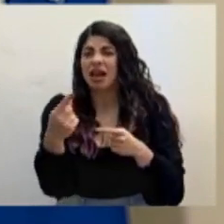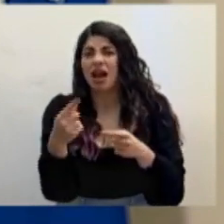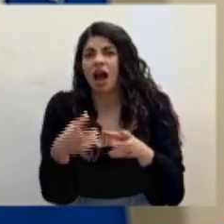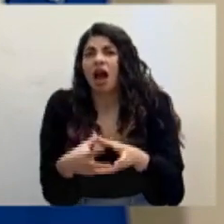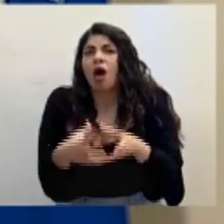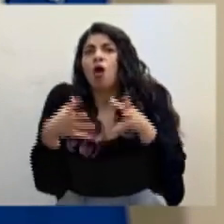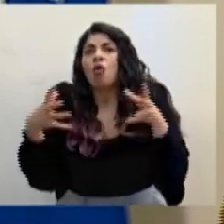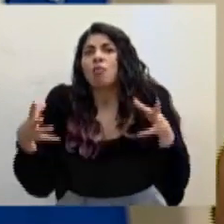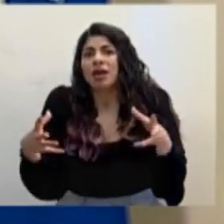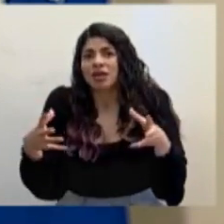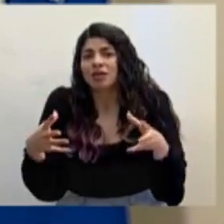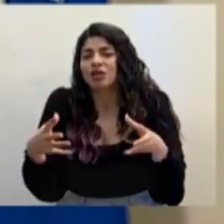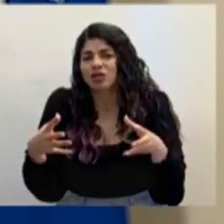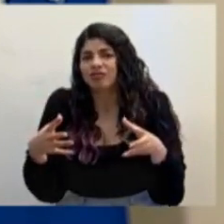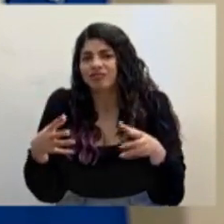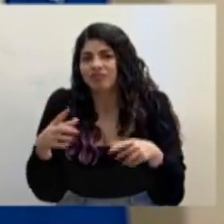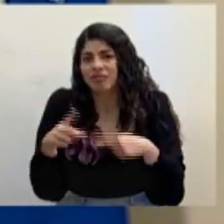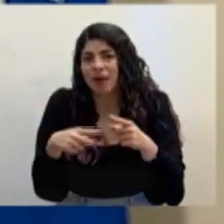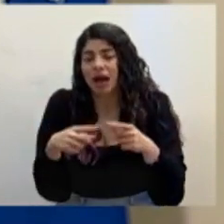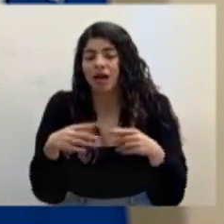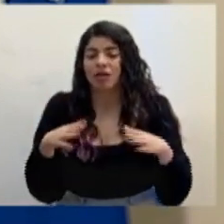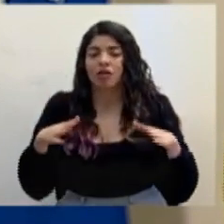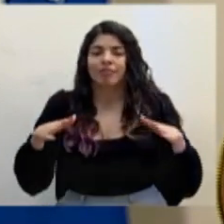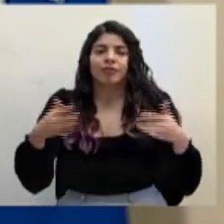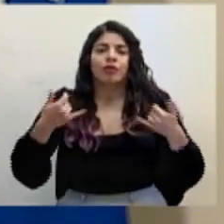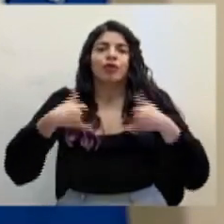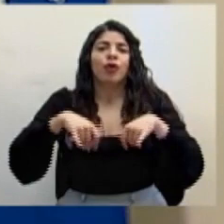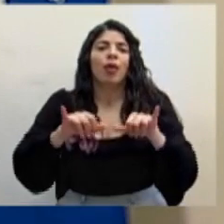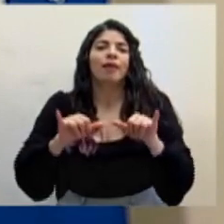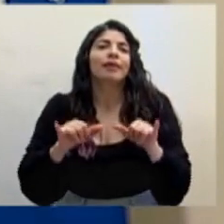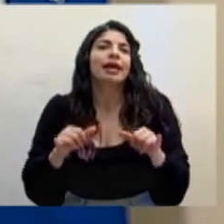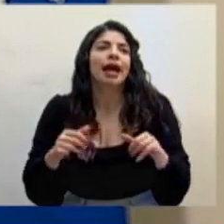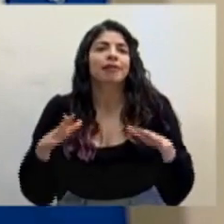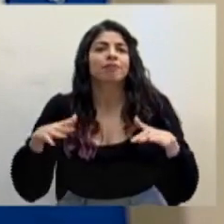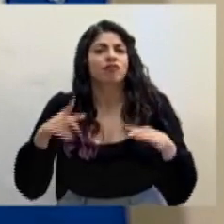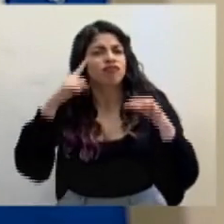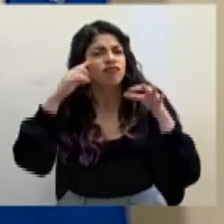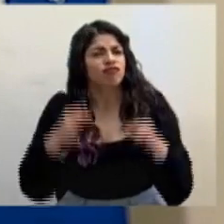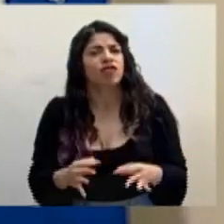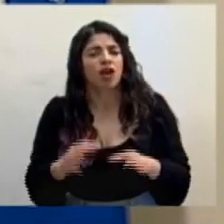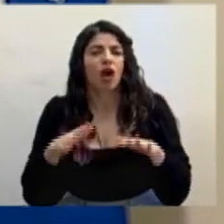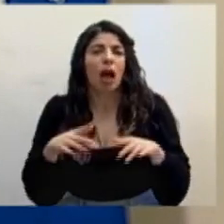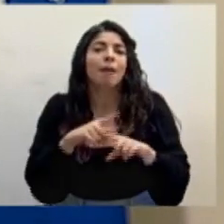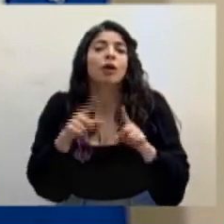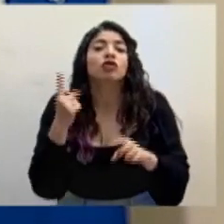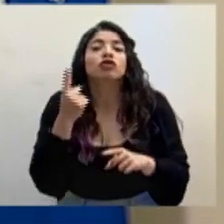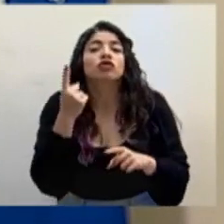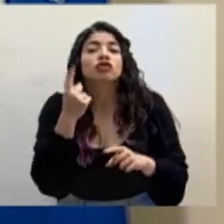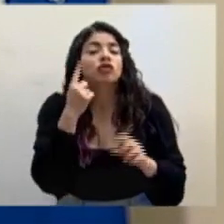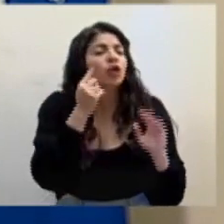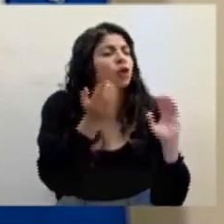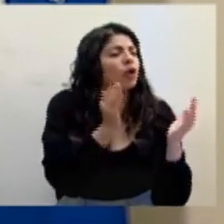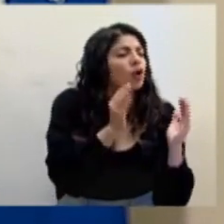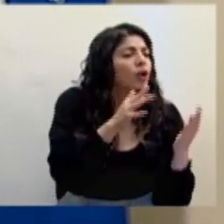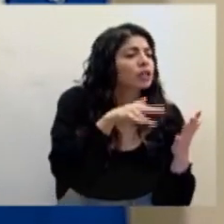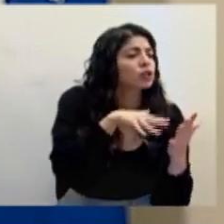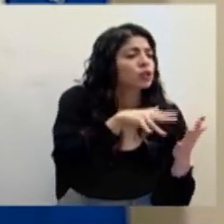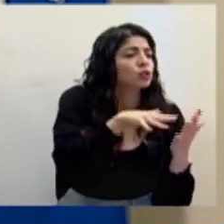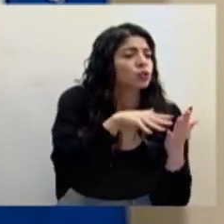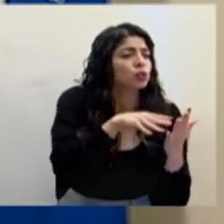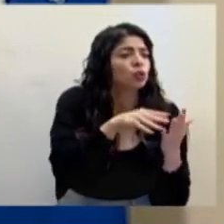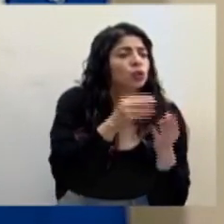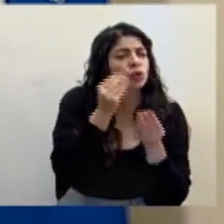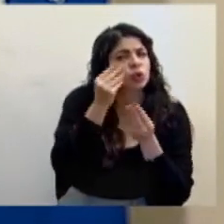los próximos días. Todavía eso no se puede determinar más que con las proyecciones. Las proyecciones